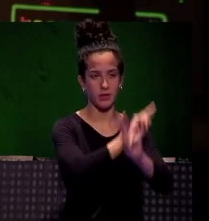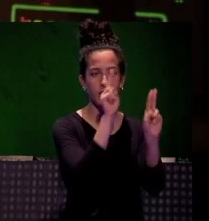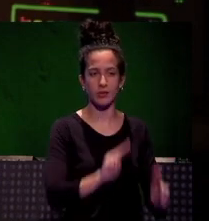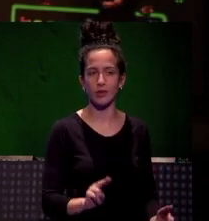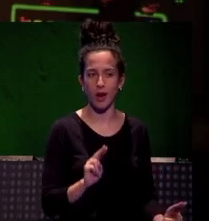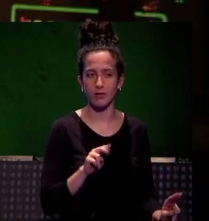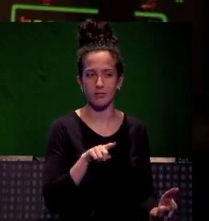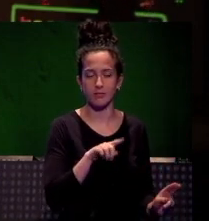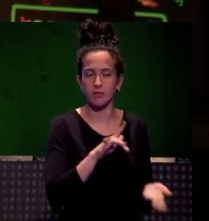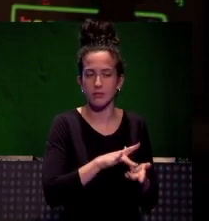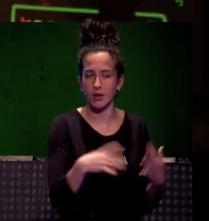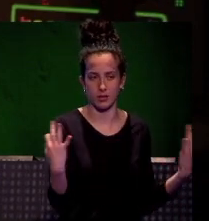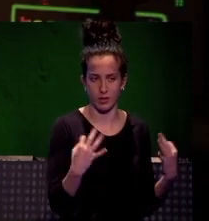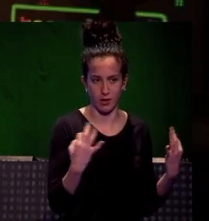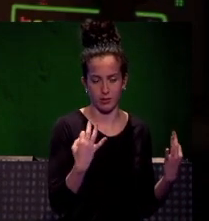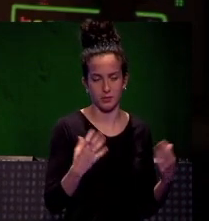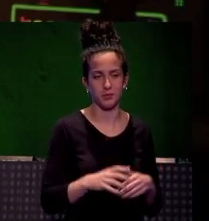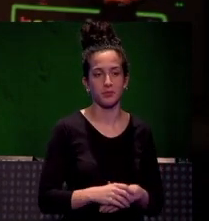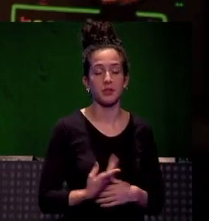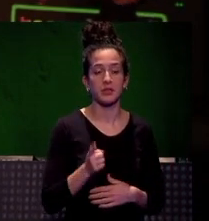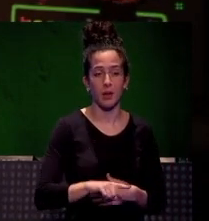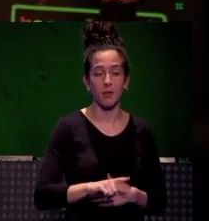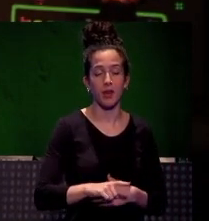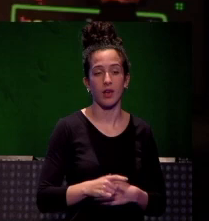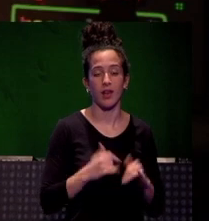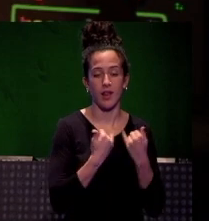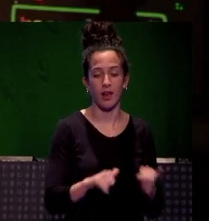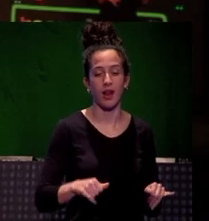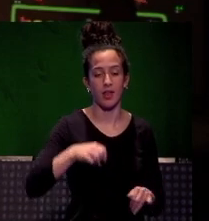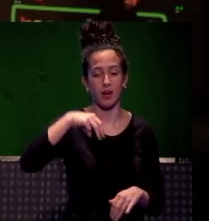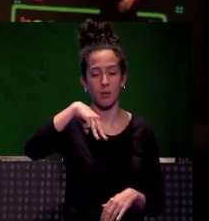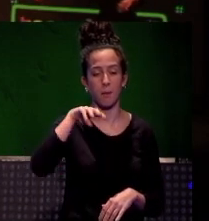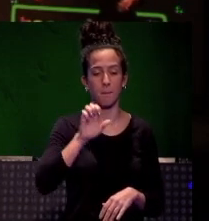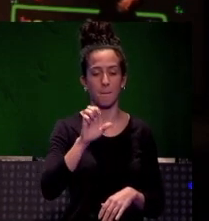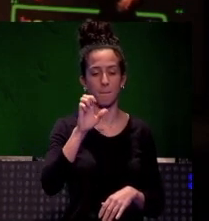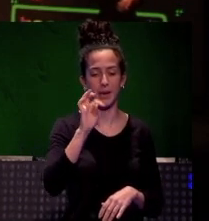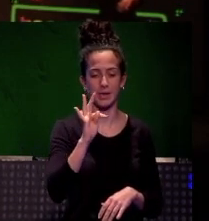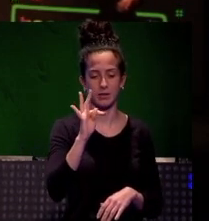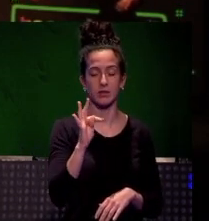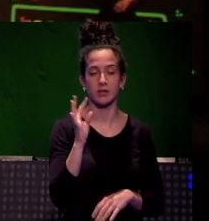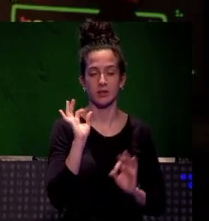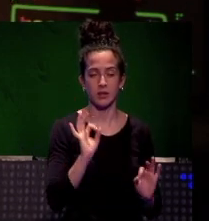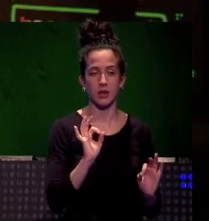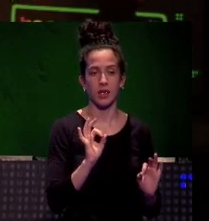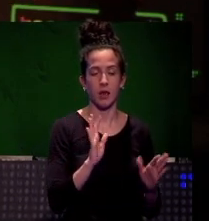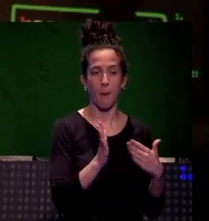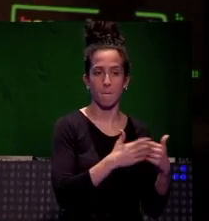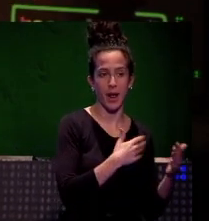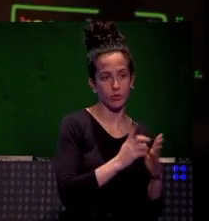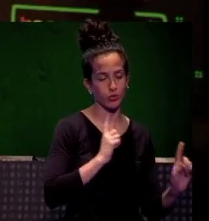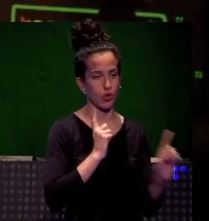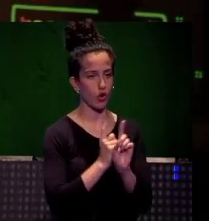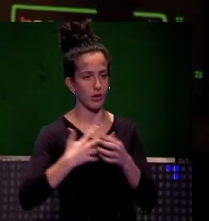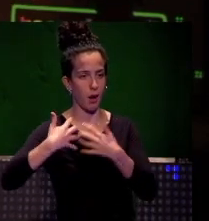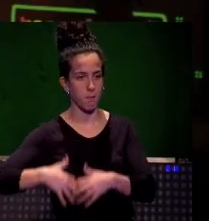met que del 2016 manus versus máquina por ejemplo está a karolina